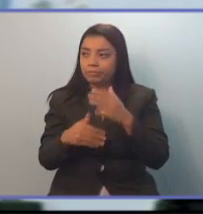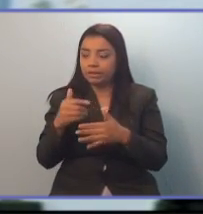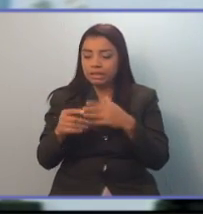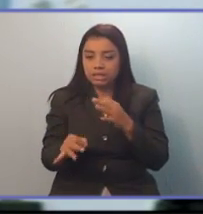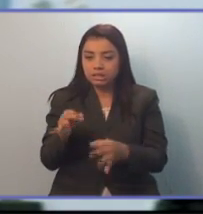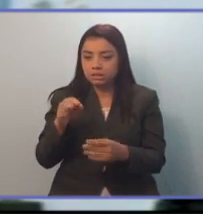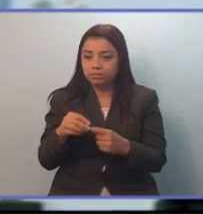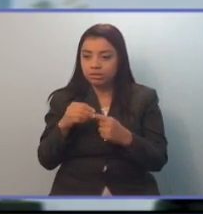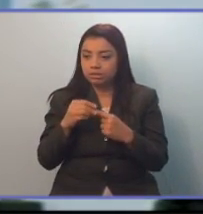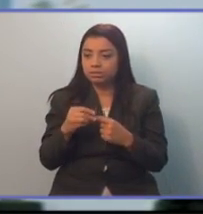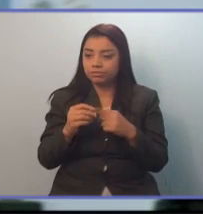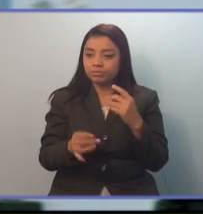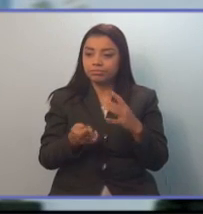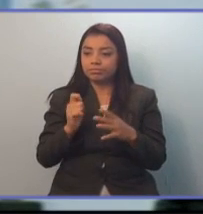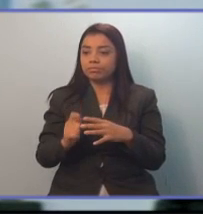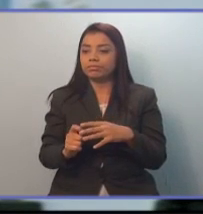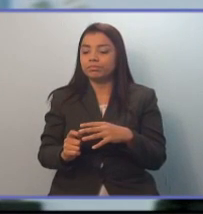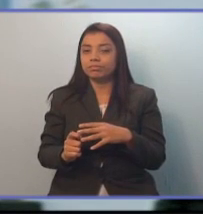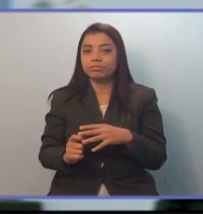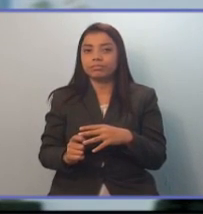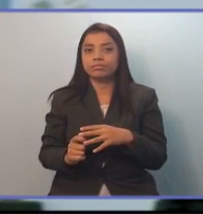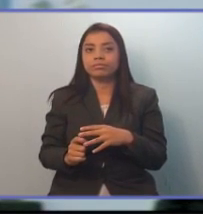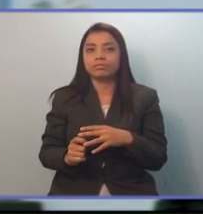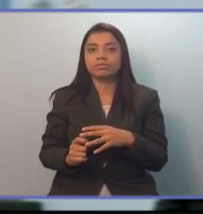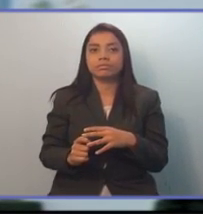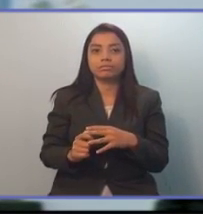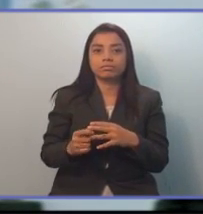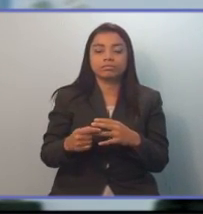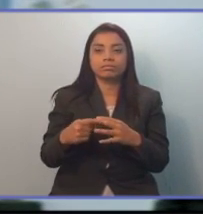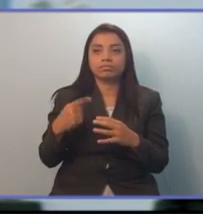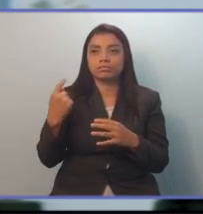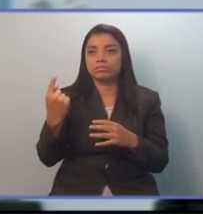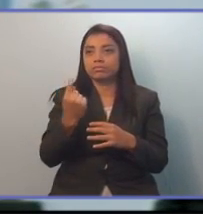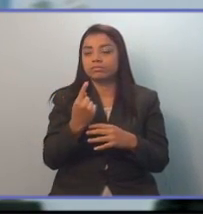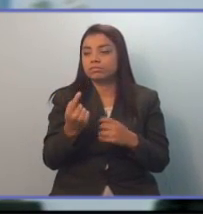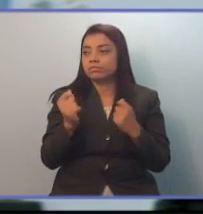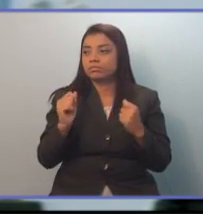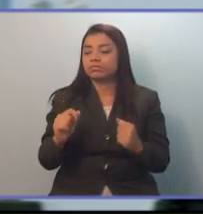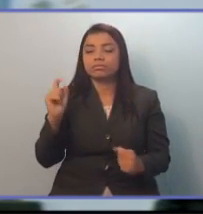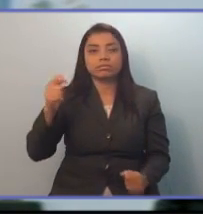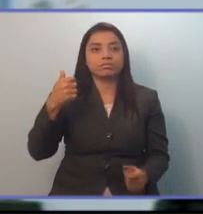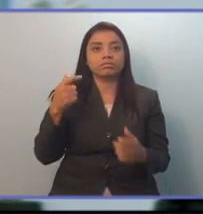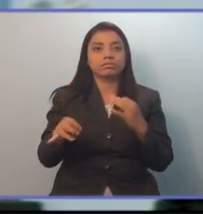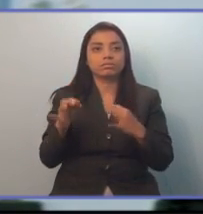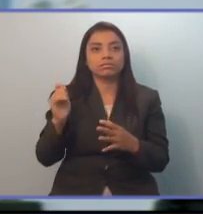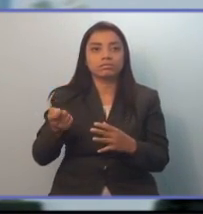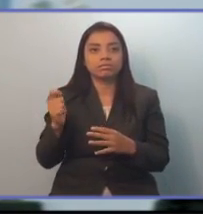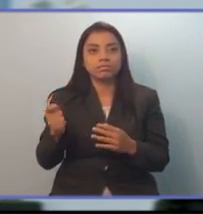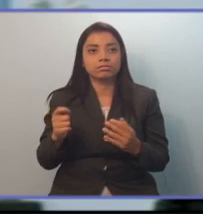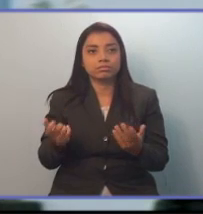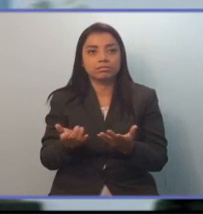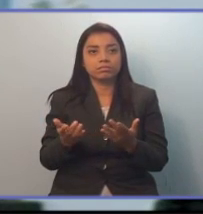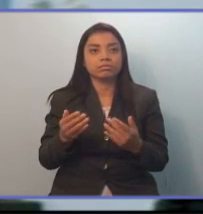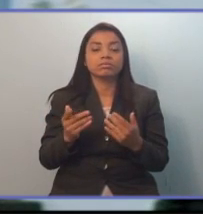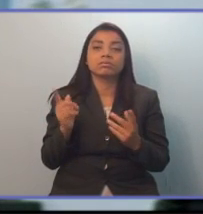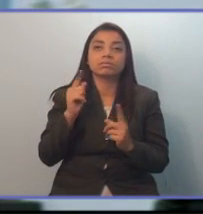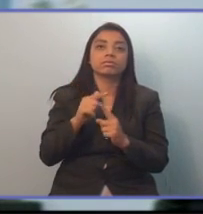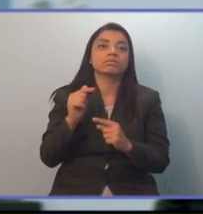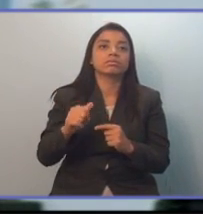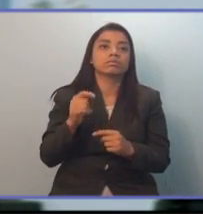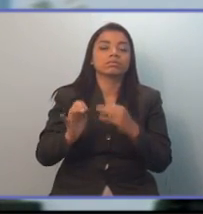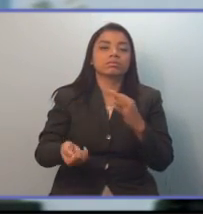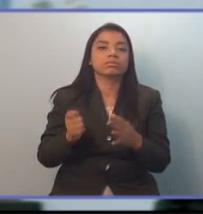estos tribunales y que la carga laboral que ellos realizan la puedan hacer todos los demás tribunales comunes. Inclusive el tribunal en el que yo